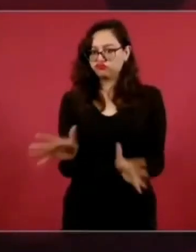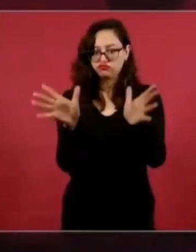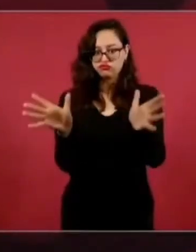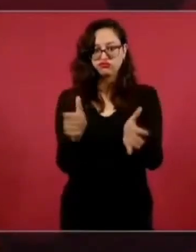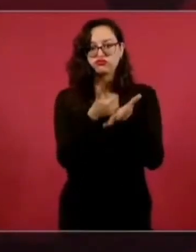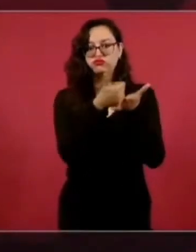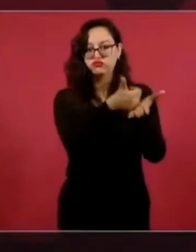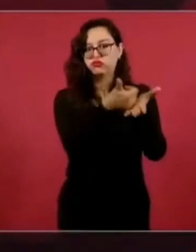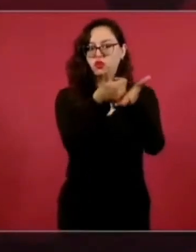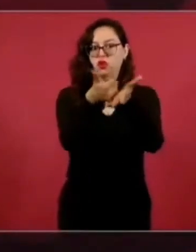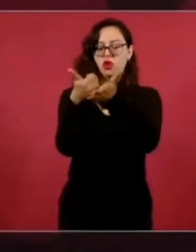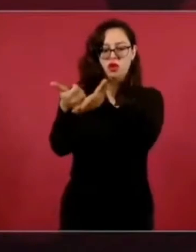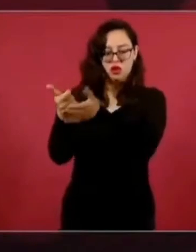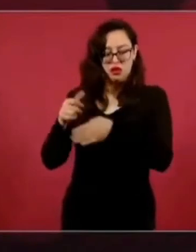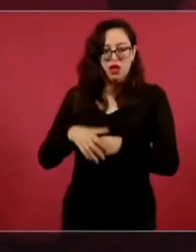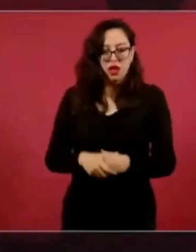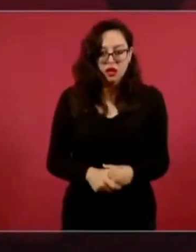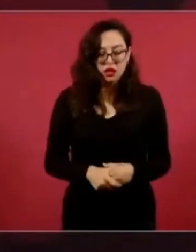afiliados